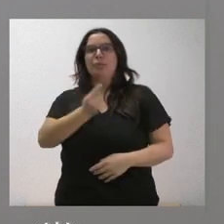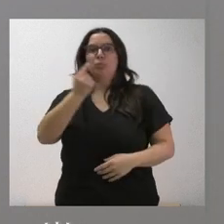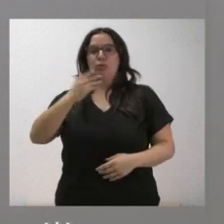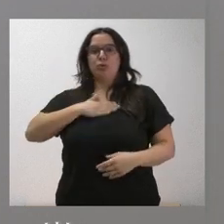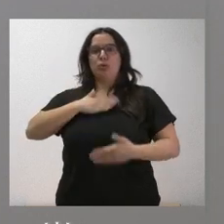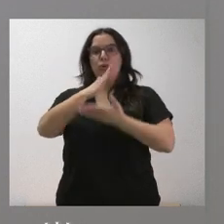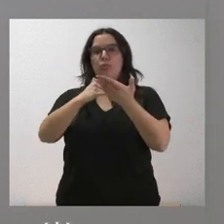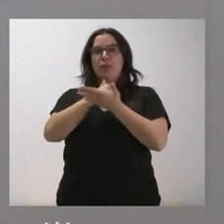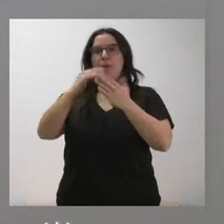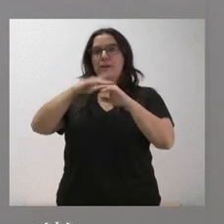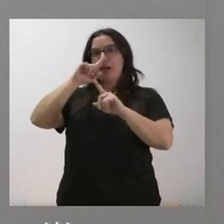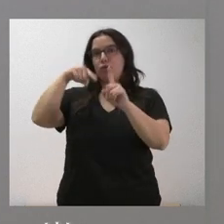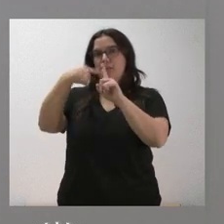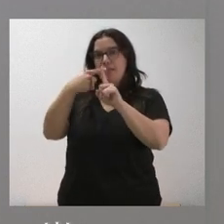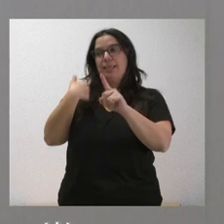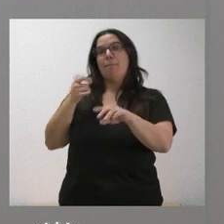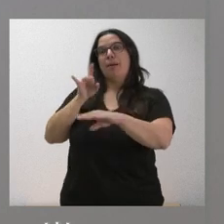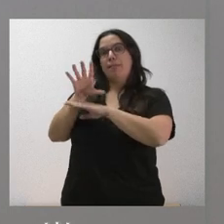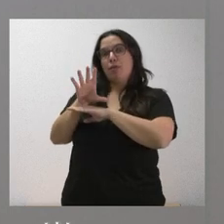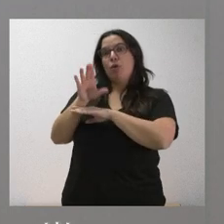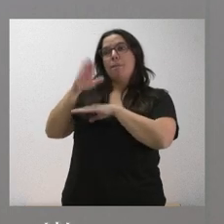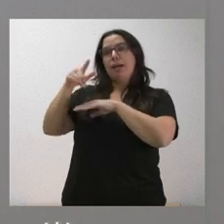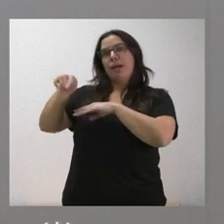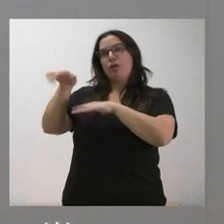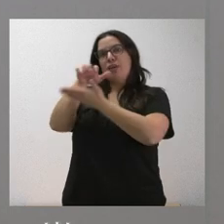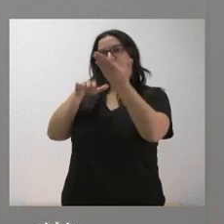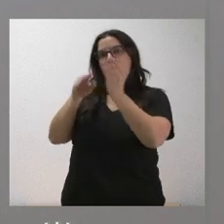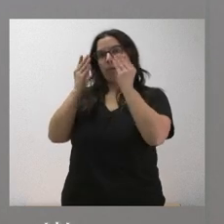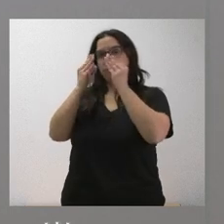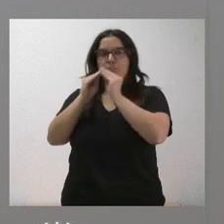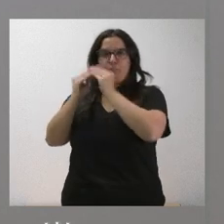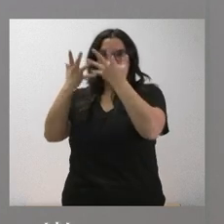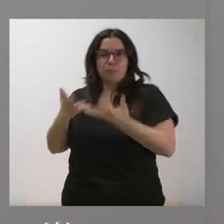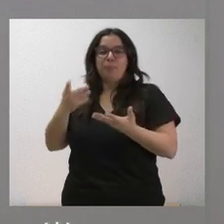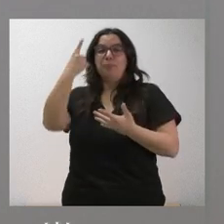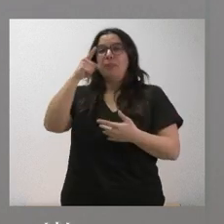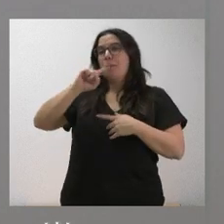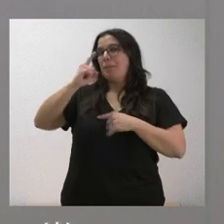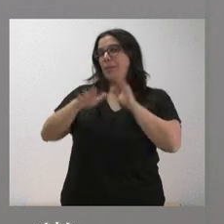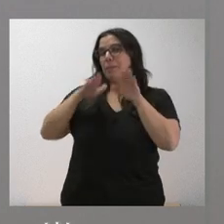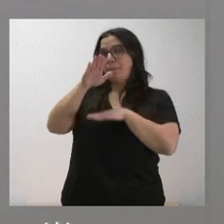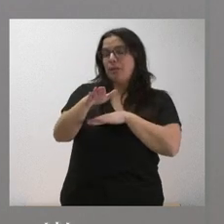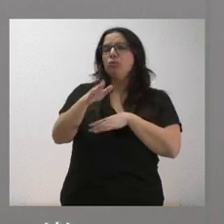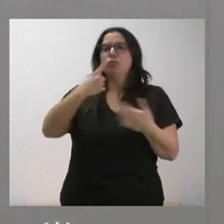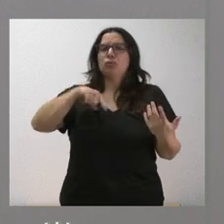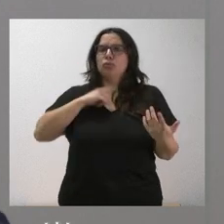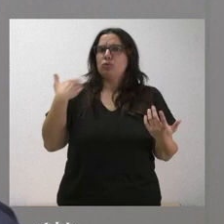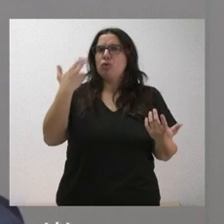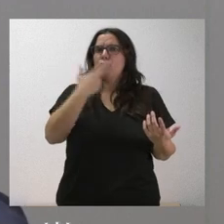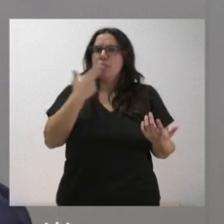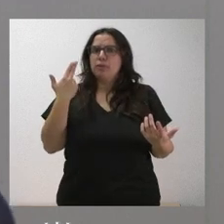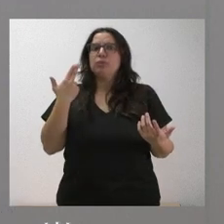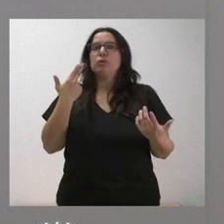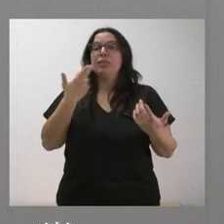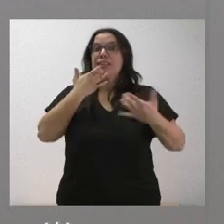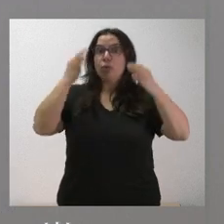Castilla de León para el año 202 24 lo hemos remitido ya saben ustedes que es un paso previo Y saben ustedes que nos habíamos comprometido a que